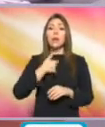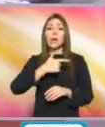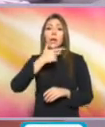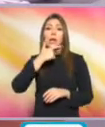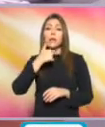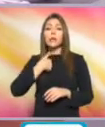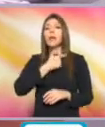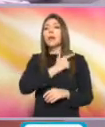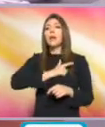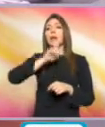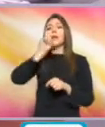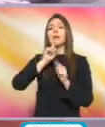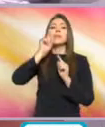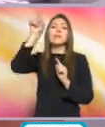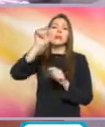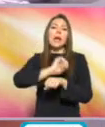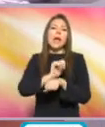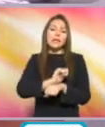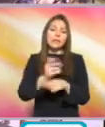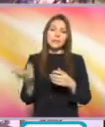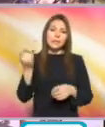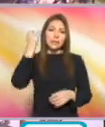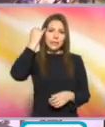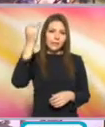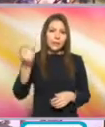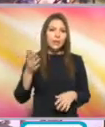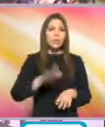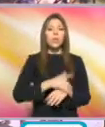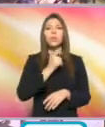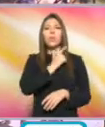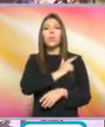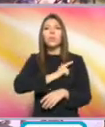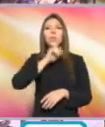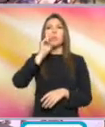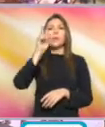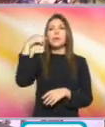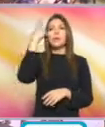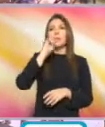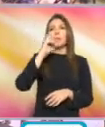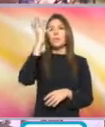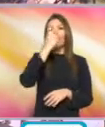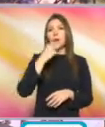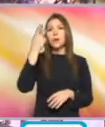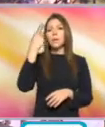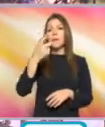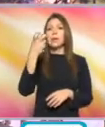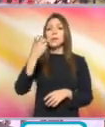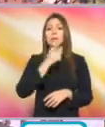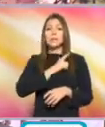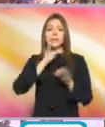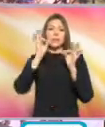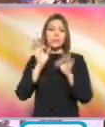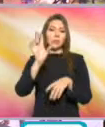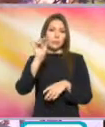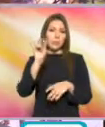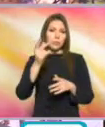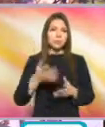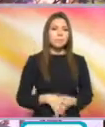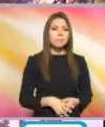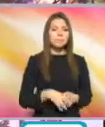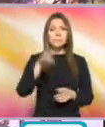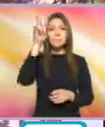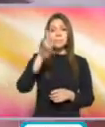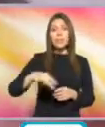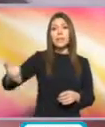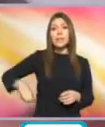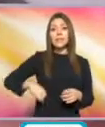¿no? Por decirte, ¿no? Con alguien, pero pues porque me gusta mucho esa mujer, aunque pues no es mi preferencia. Claro. Pero es interesante como